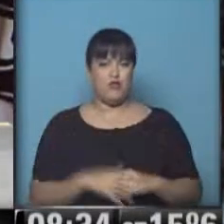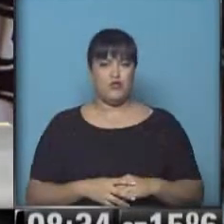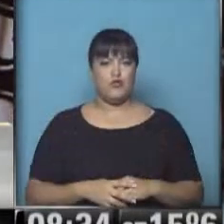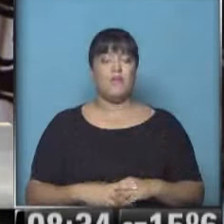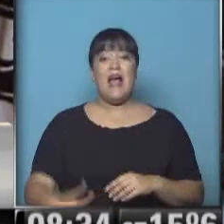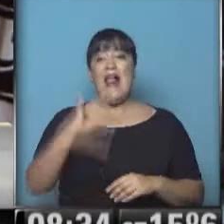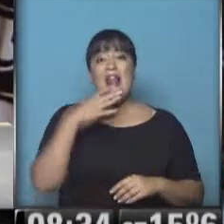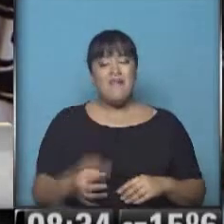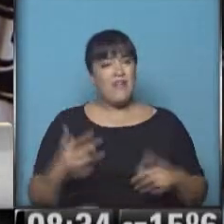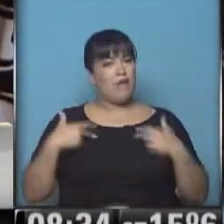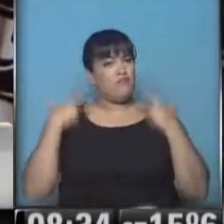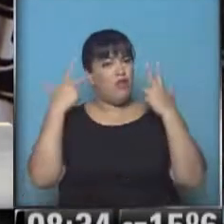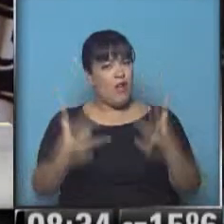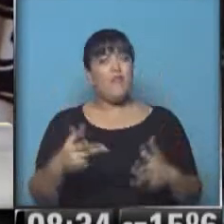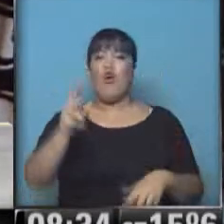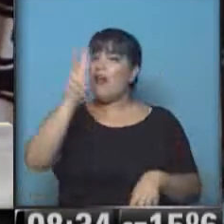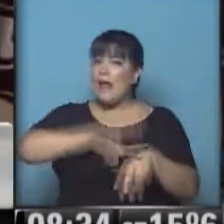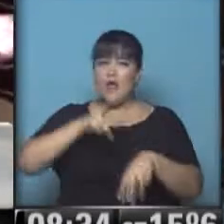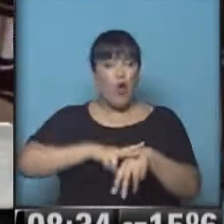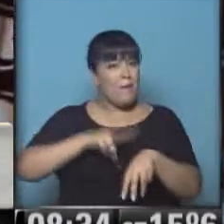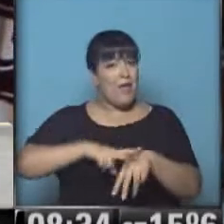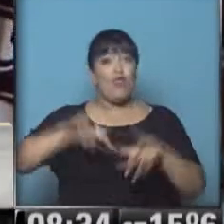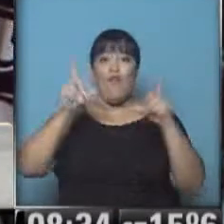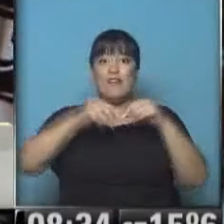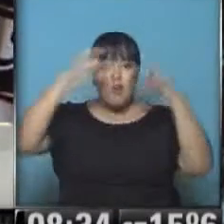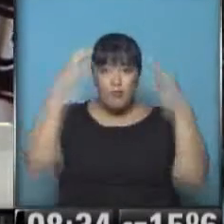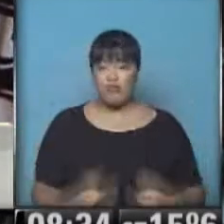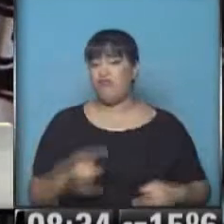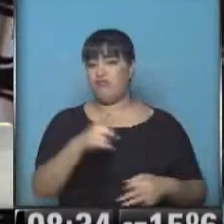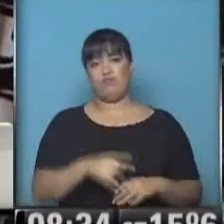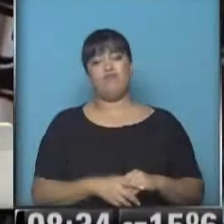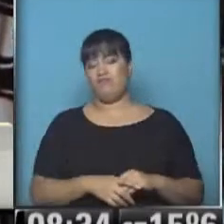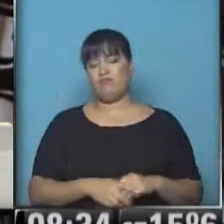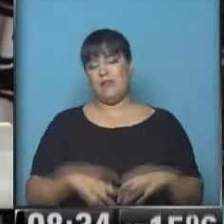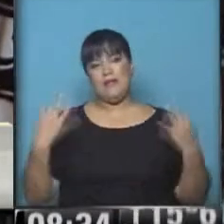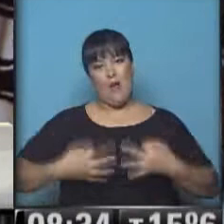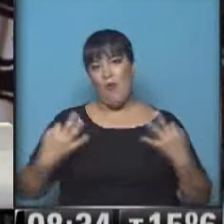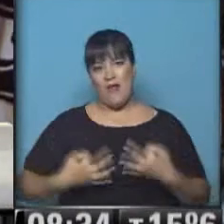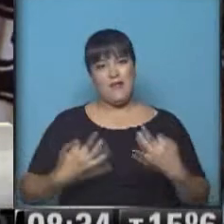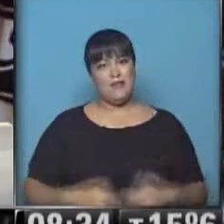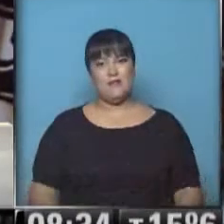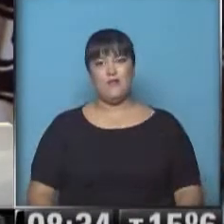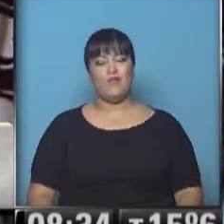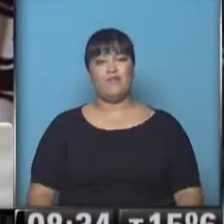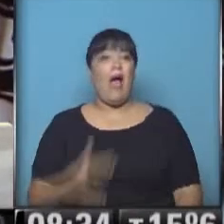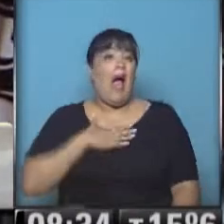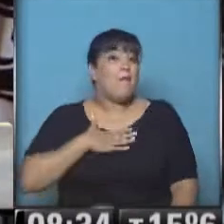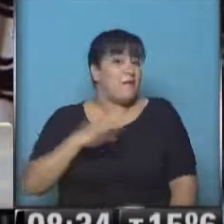se los digo, se los recomiendo como fecha. La verdad que es genial, es una fija que a mí por lo menos me